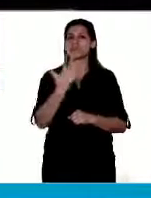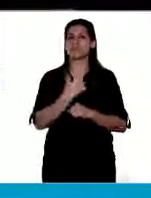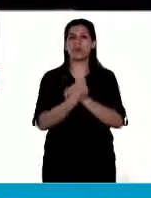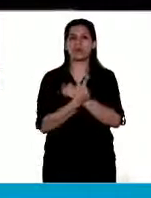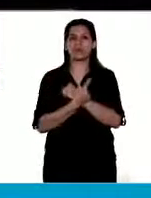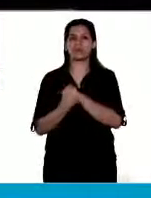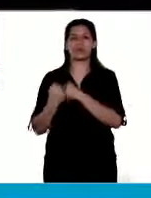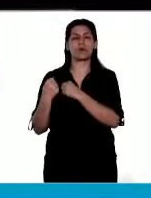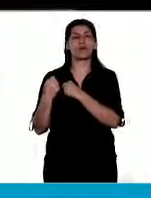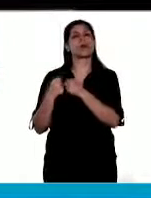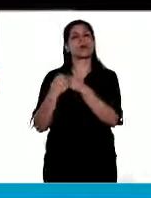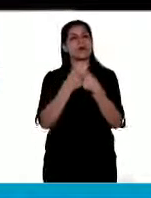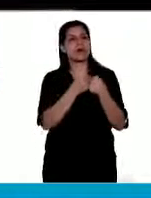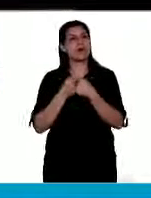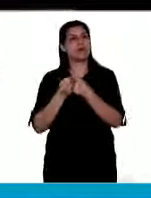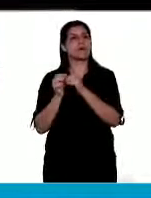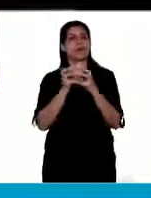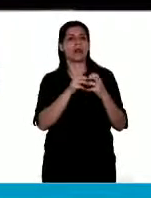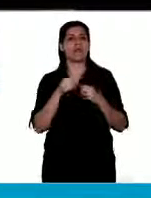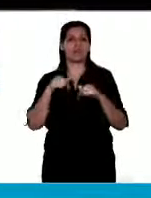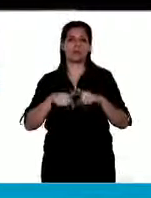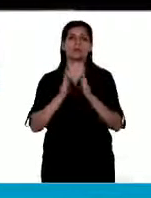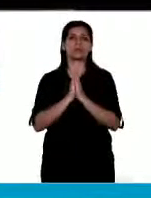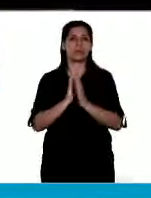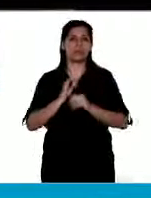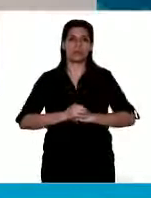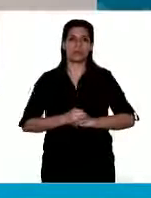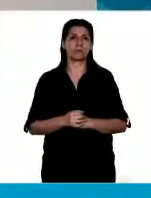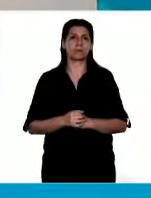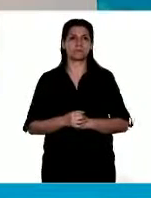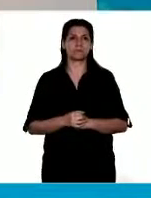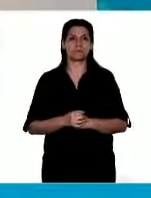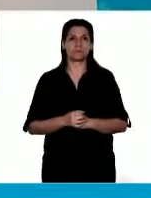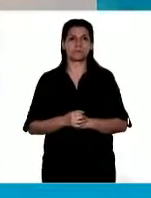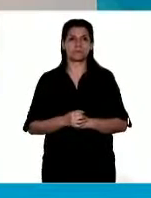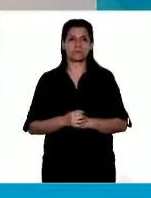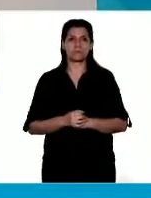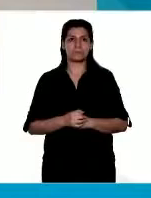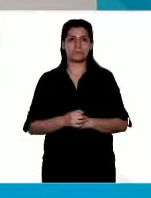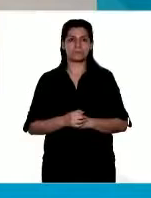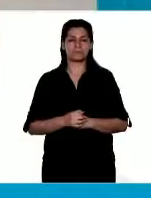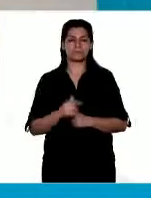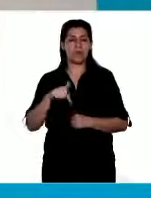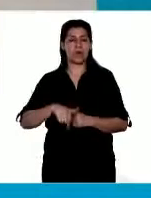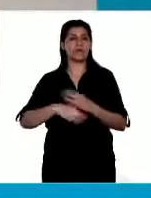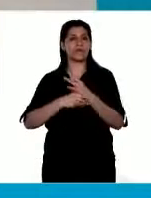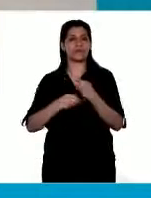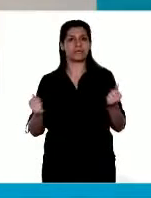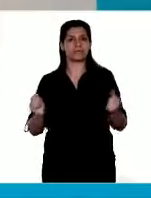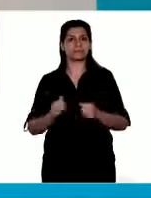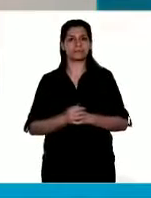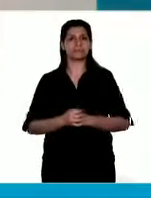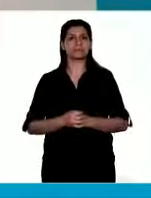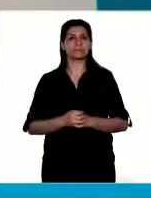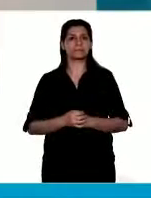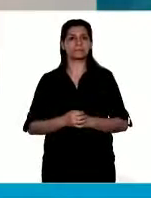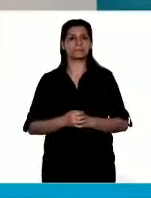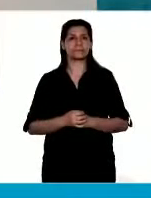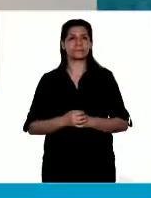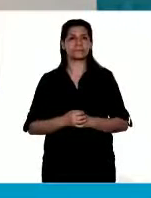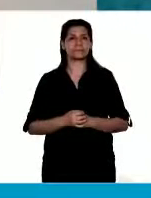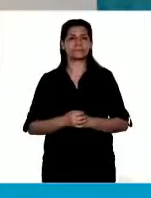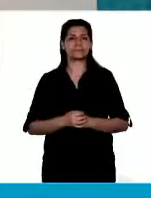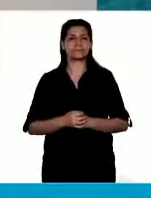en la Comisión de Labor Parlamentaria. Por favor. Bueno, señor presidente, cierro ya. Y le quería decir